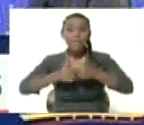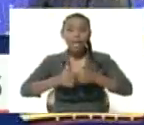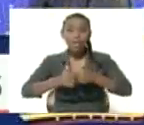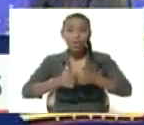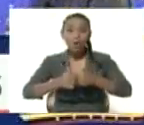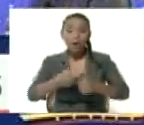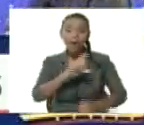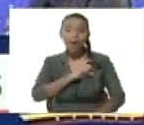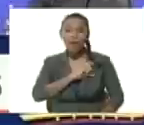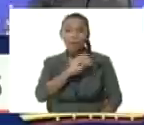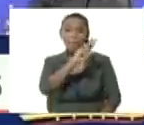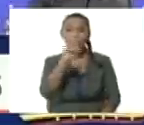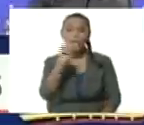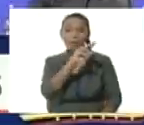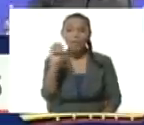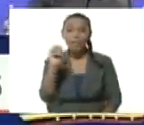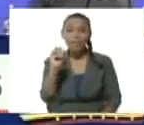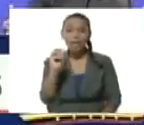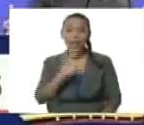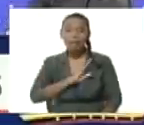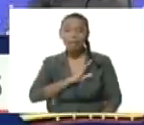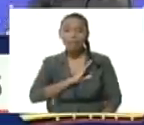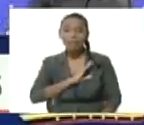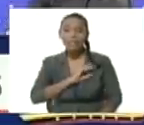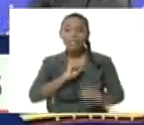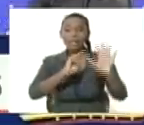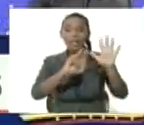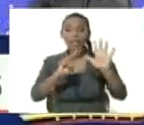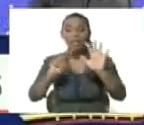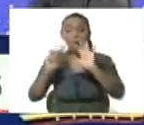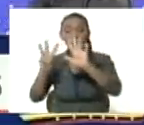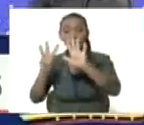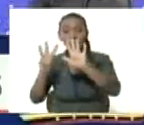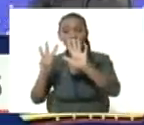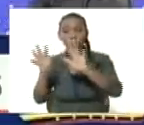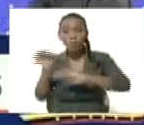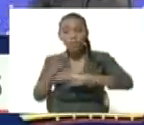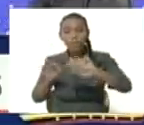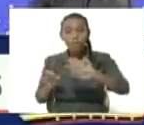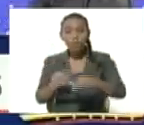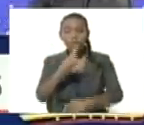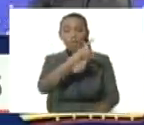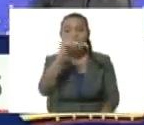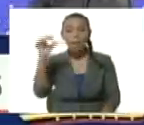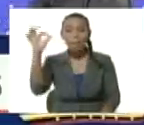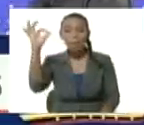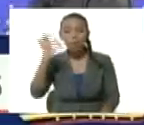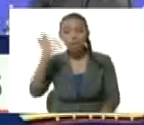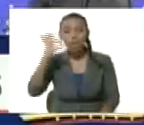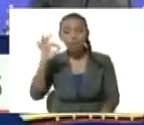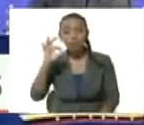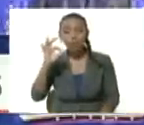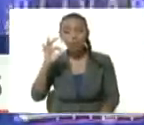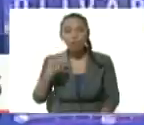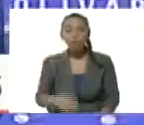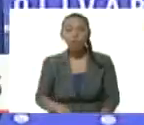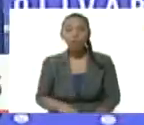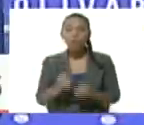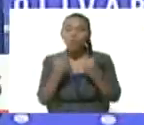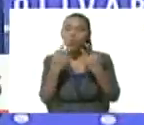2020 tenemos 78 municipios, 100% comunas, ¿cuántos